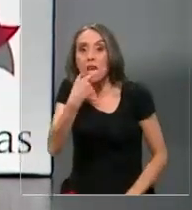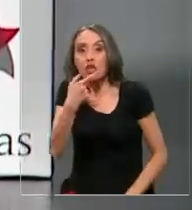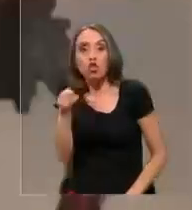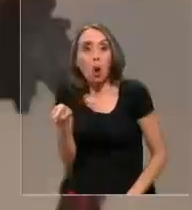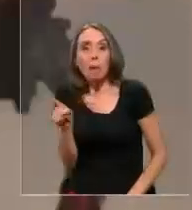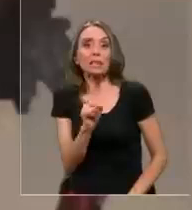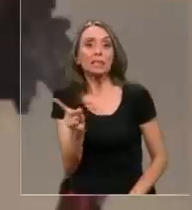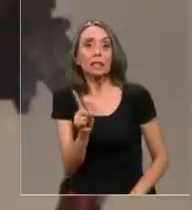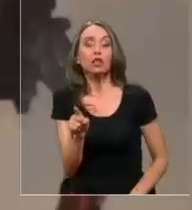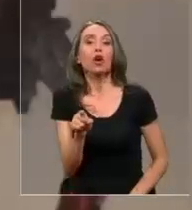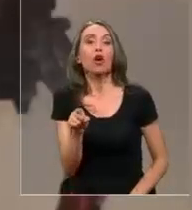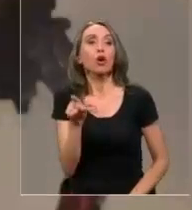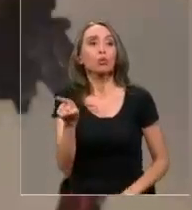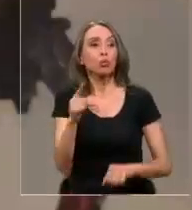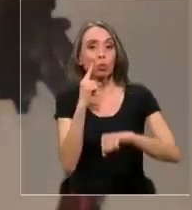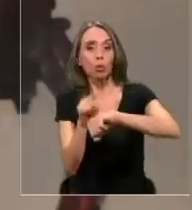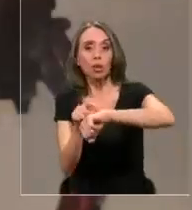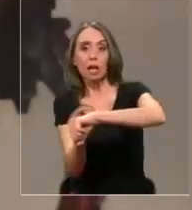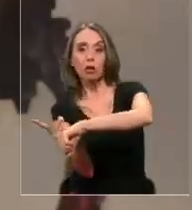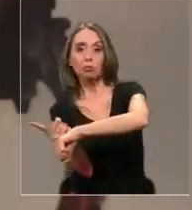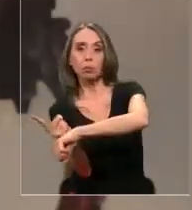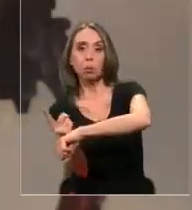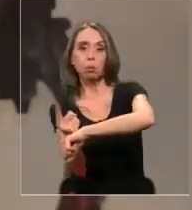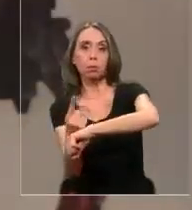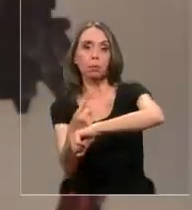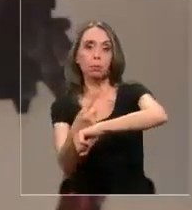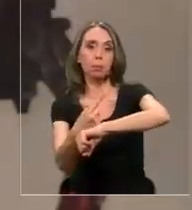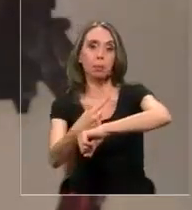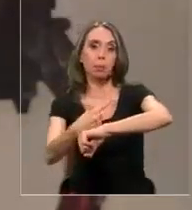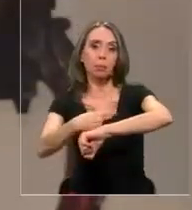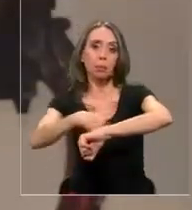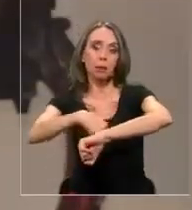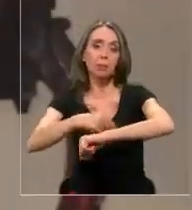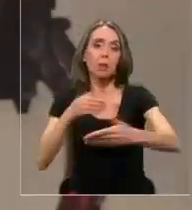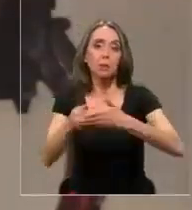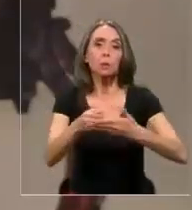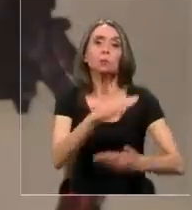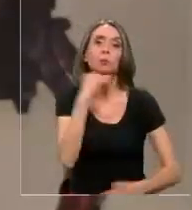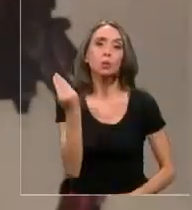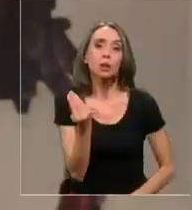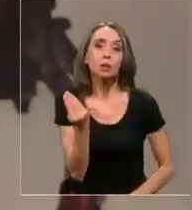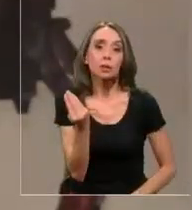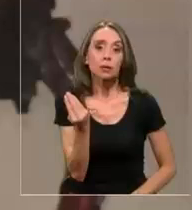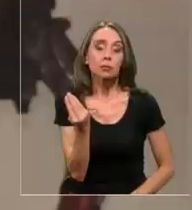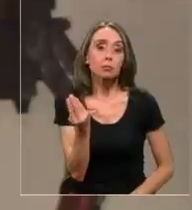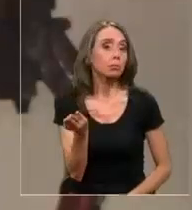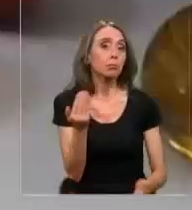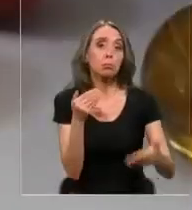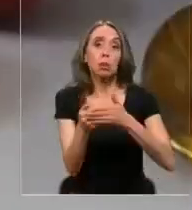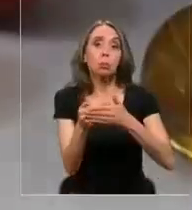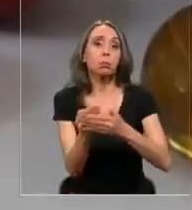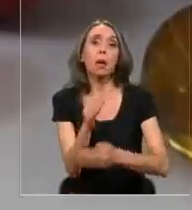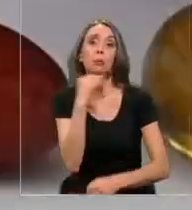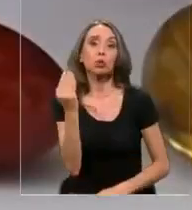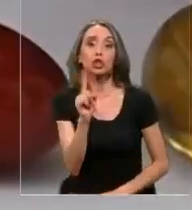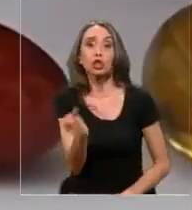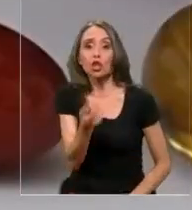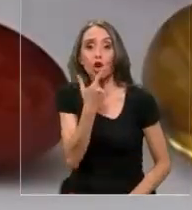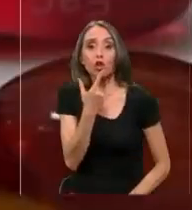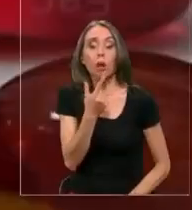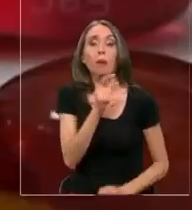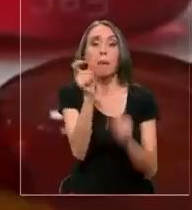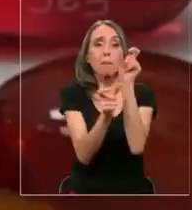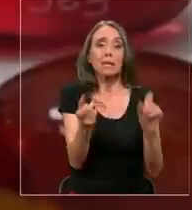tú ap-6 con el reloj al revés tus horas van contando de babor y tras favor que la demanda por